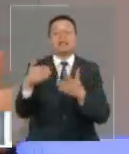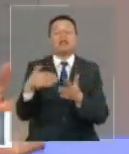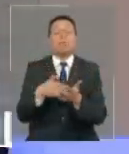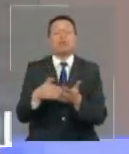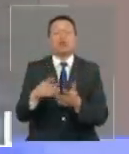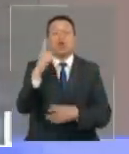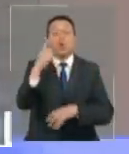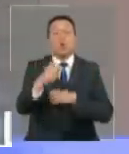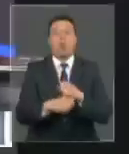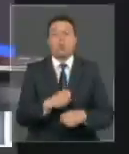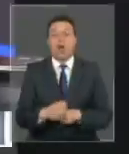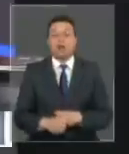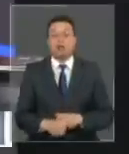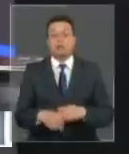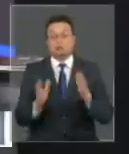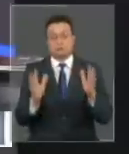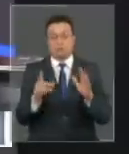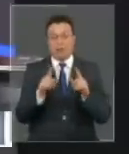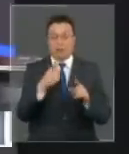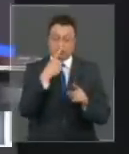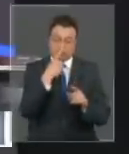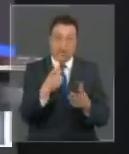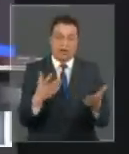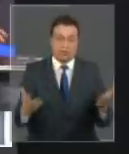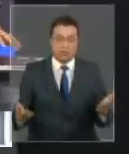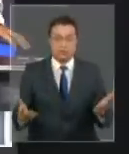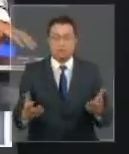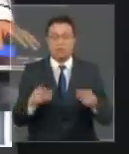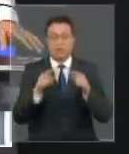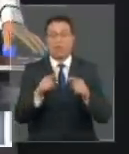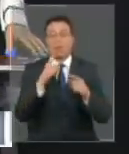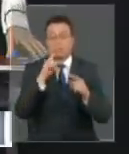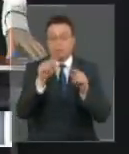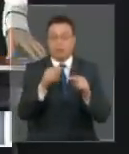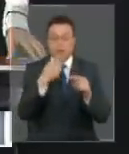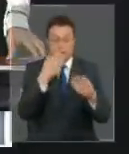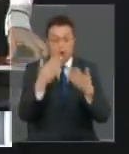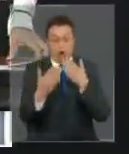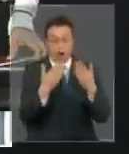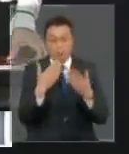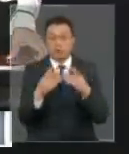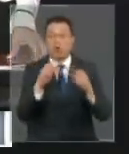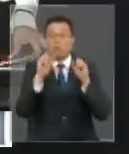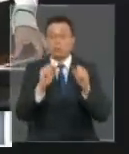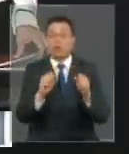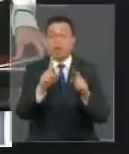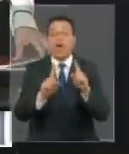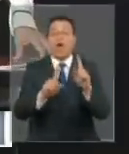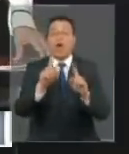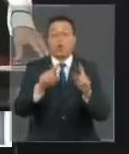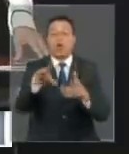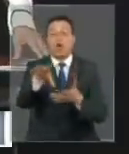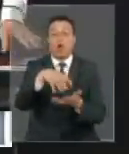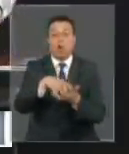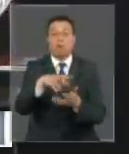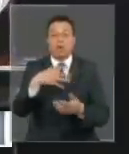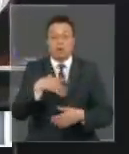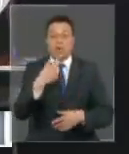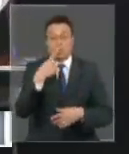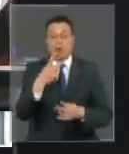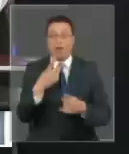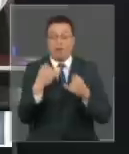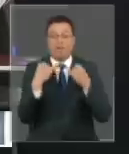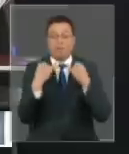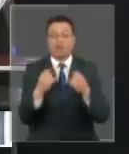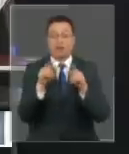pesos al año. Yo creo que hay que ser serio. Para poder alimentar esta conversación, hay quienes también en su comuna necesitan saber información